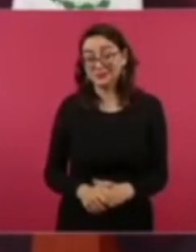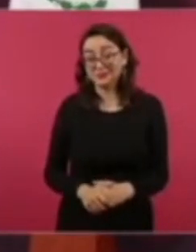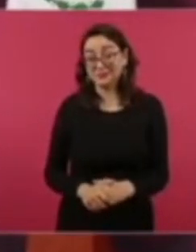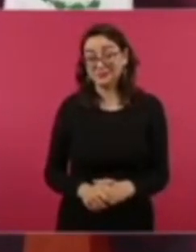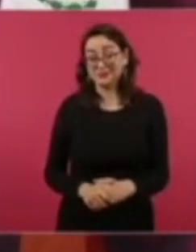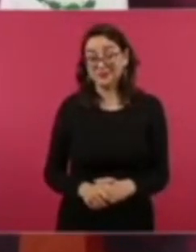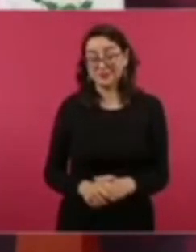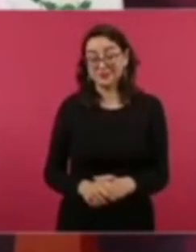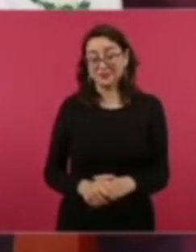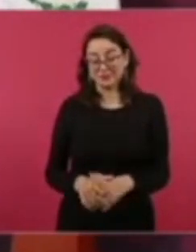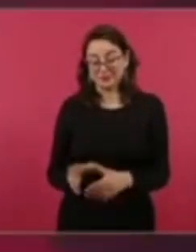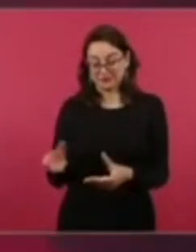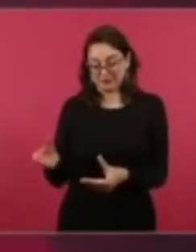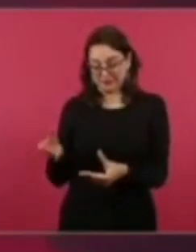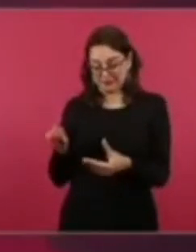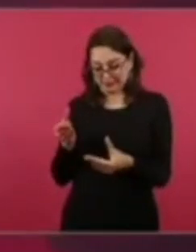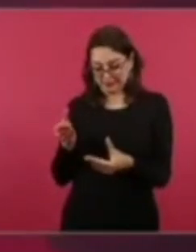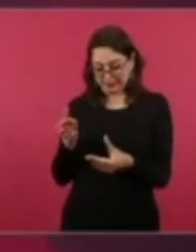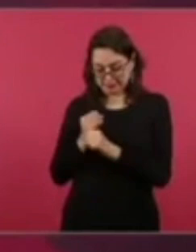en vez de investigar,